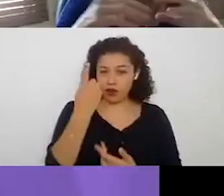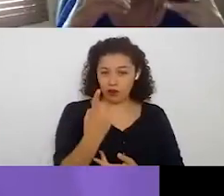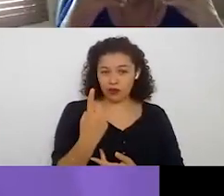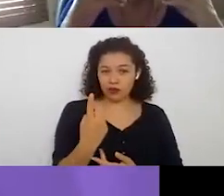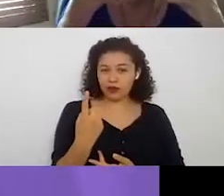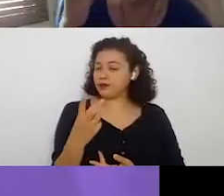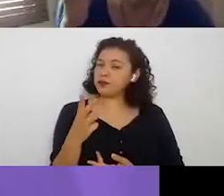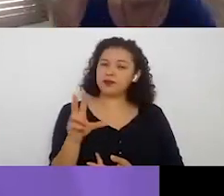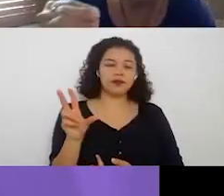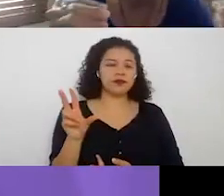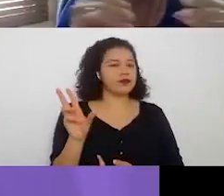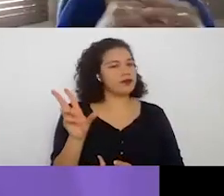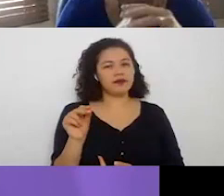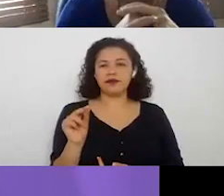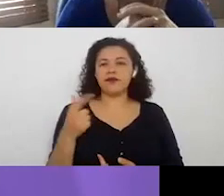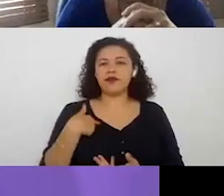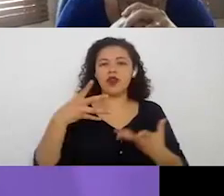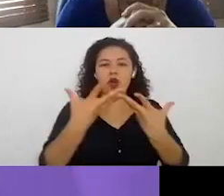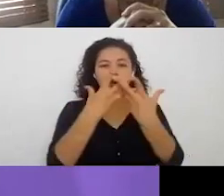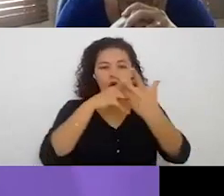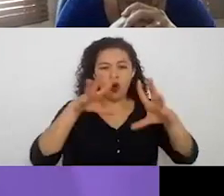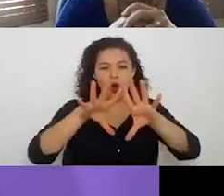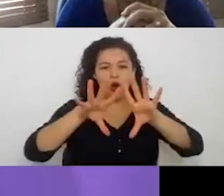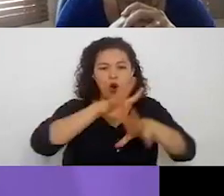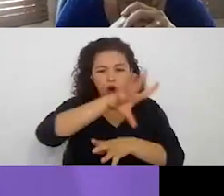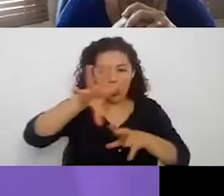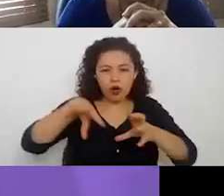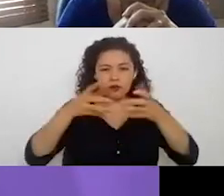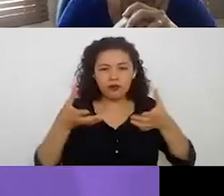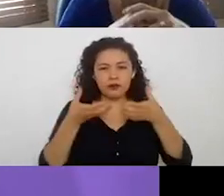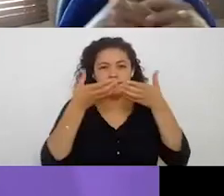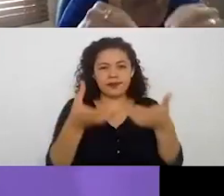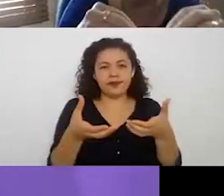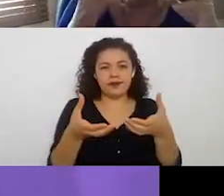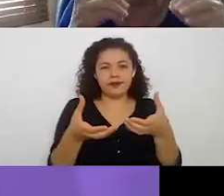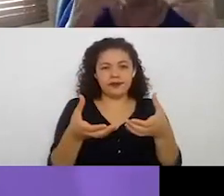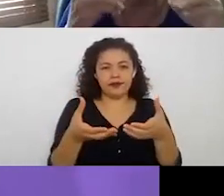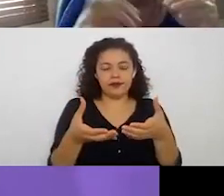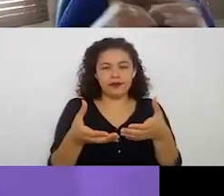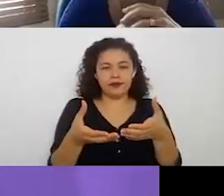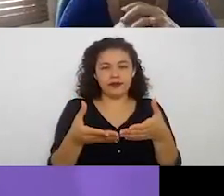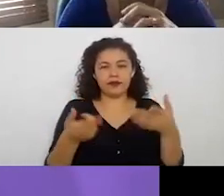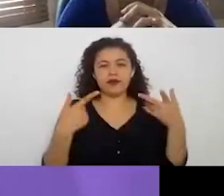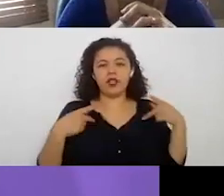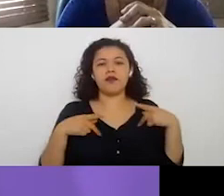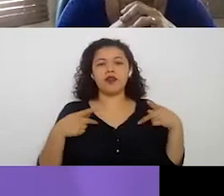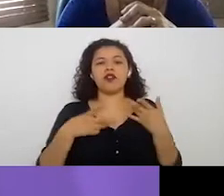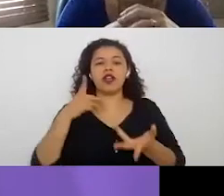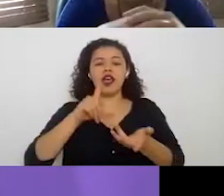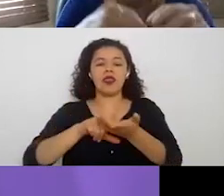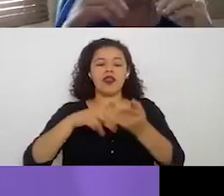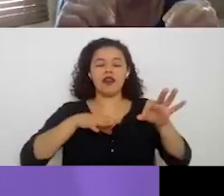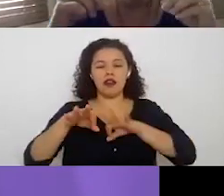Yo les doy este paquete, se los doy al personal de la organización.